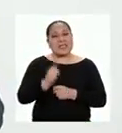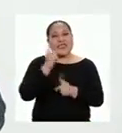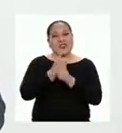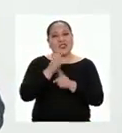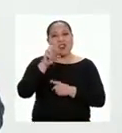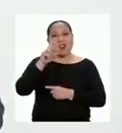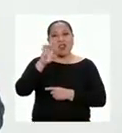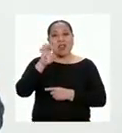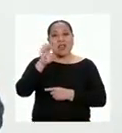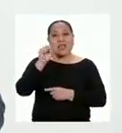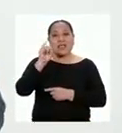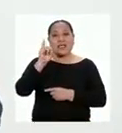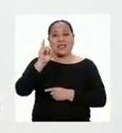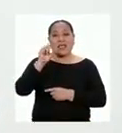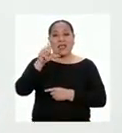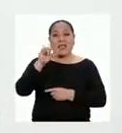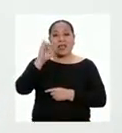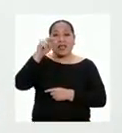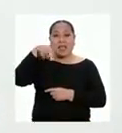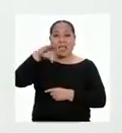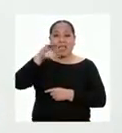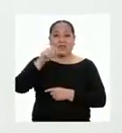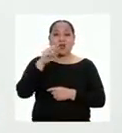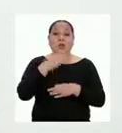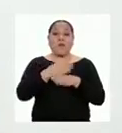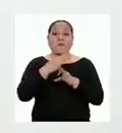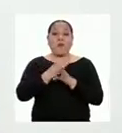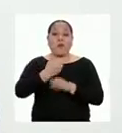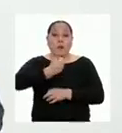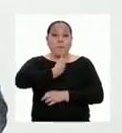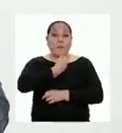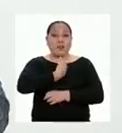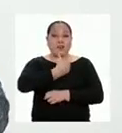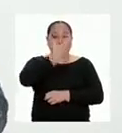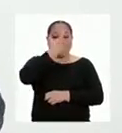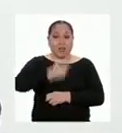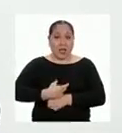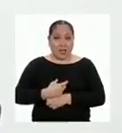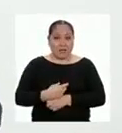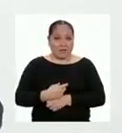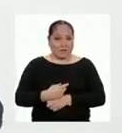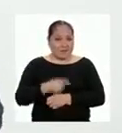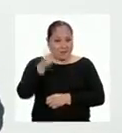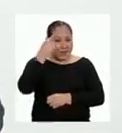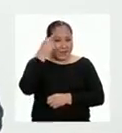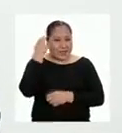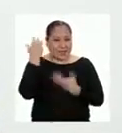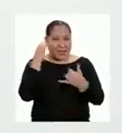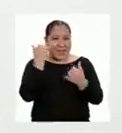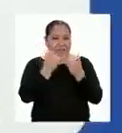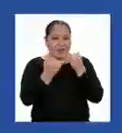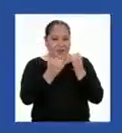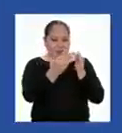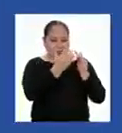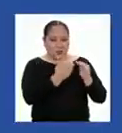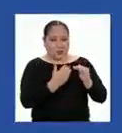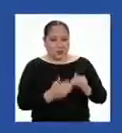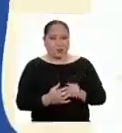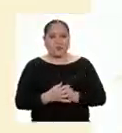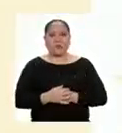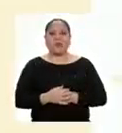resiliencia es algo que se desarrolla como una herramienta personal. ¿Te parece si terminamos con esos párrafos?